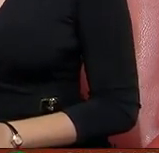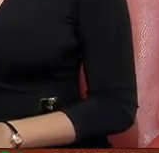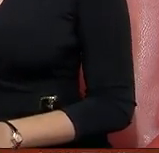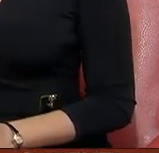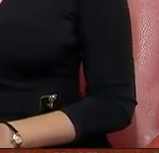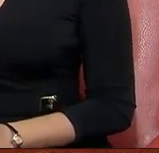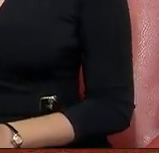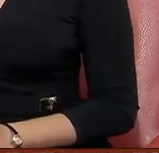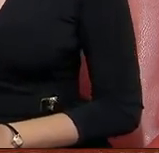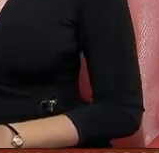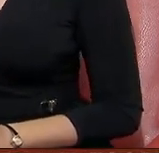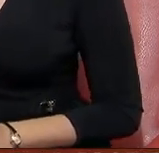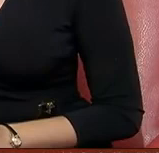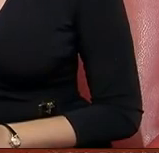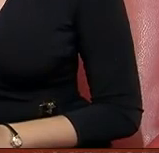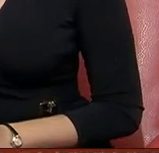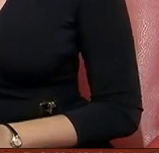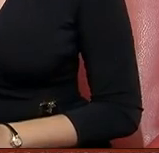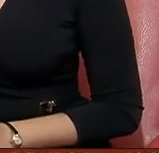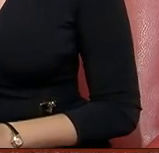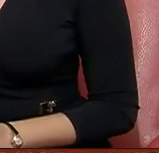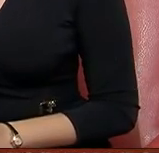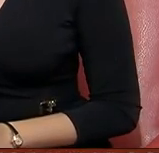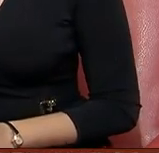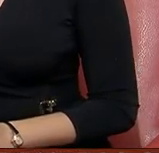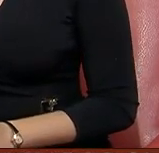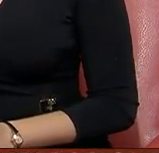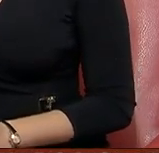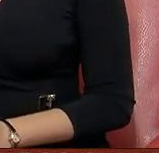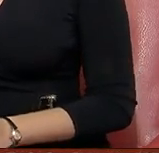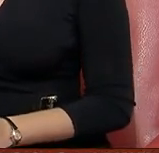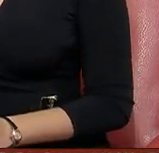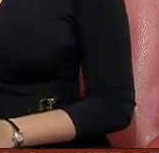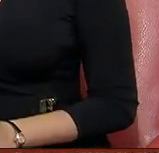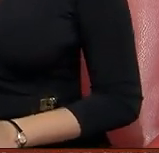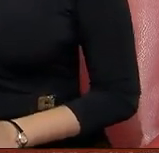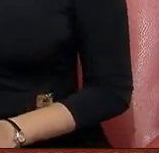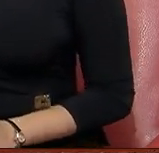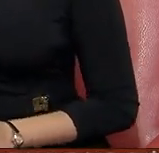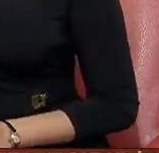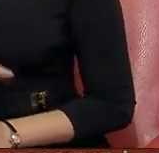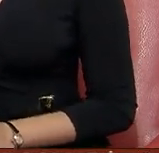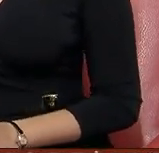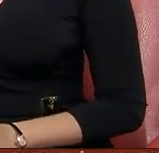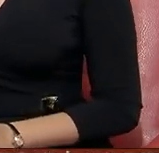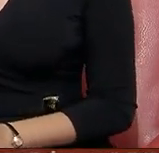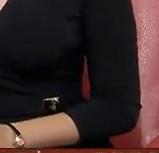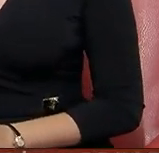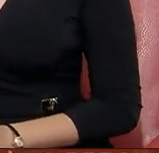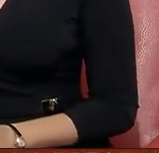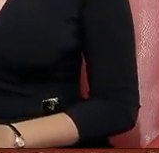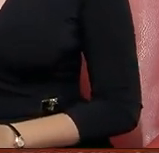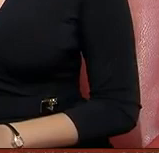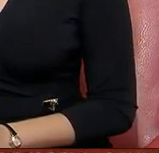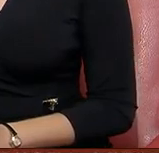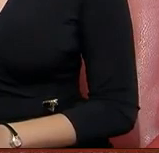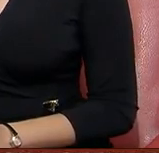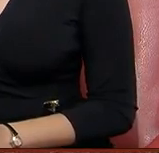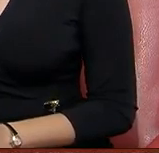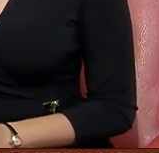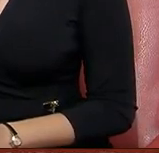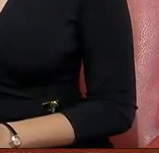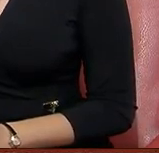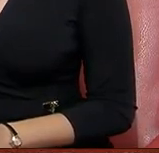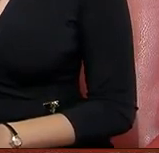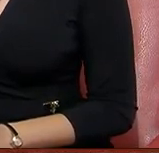el gobierno de Erdogan. Seguiremos muy pendientes de lo que suceda. Y bueno, vámonos a otros temas, porque en Estados Unidos